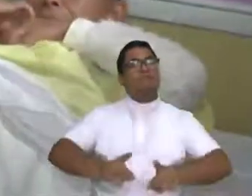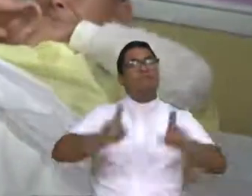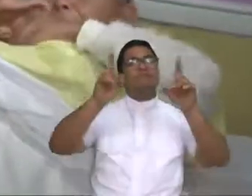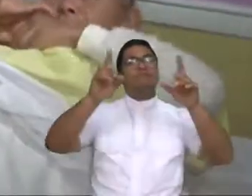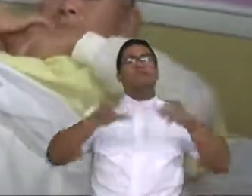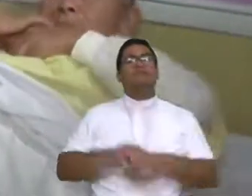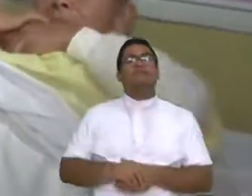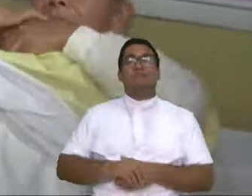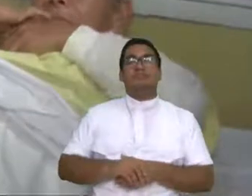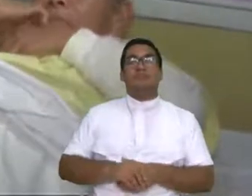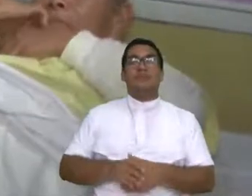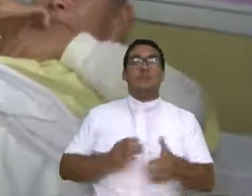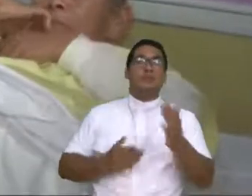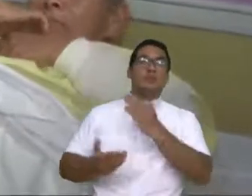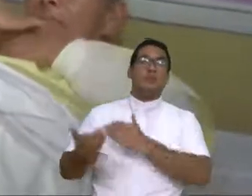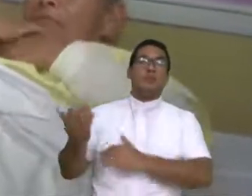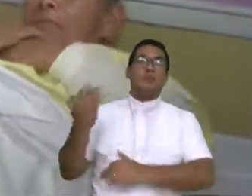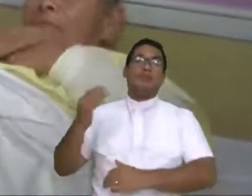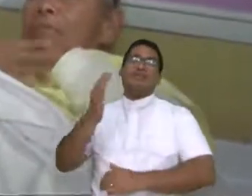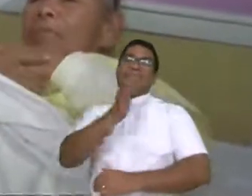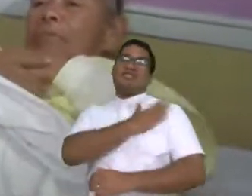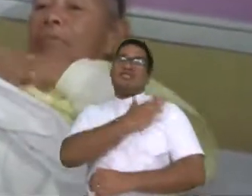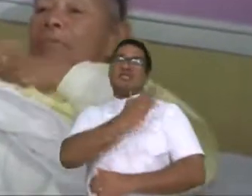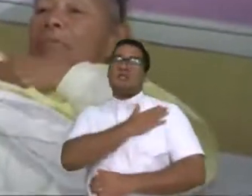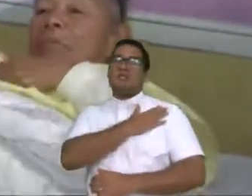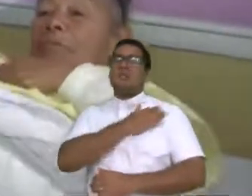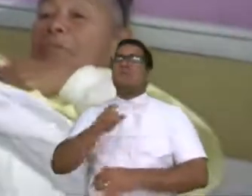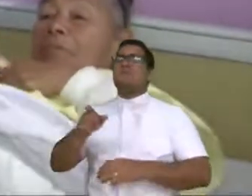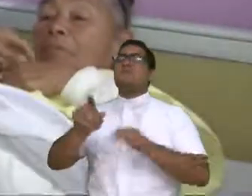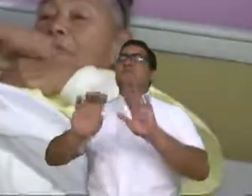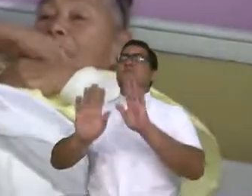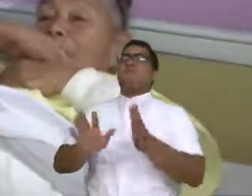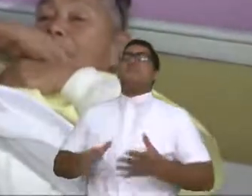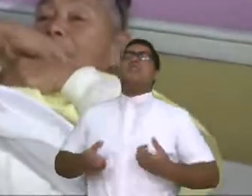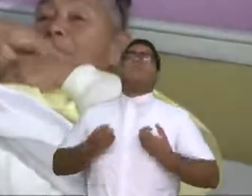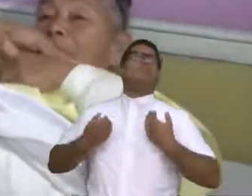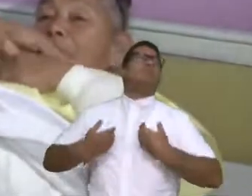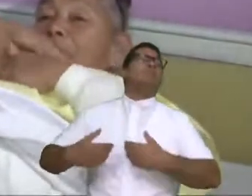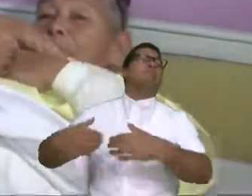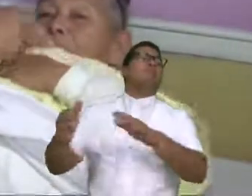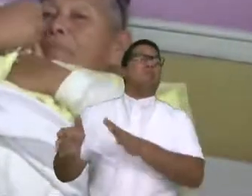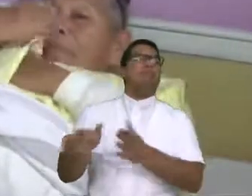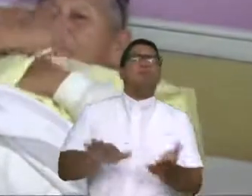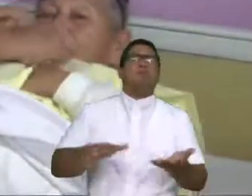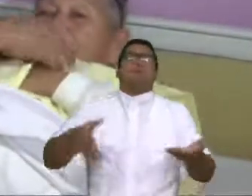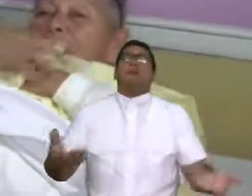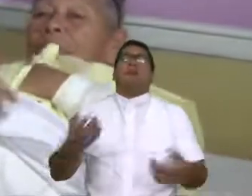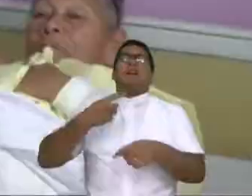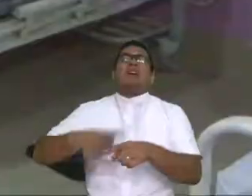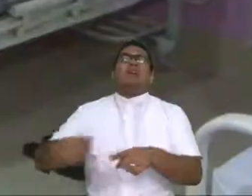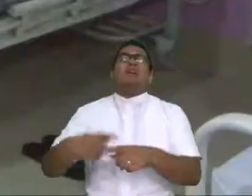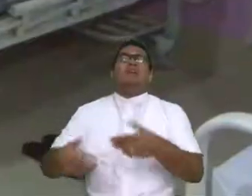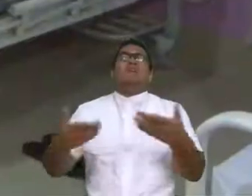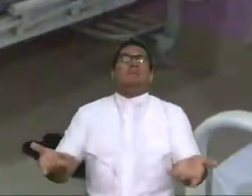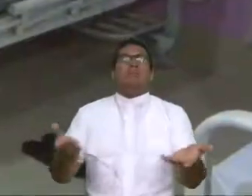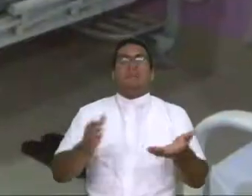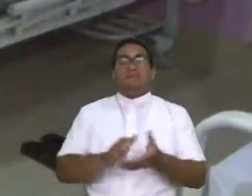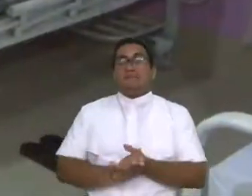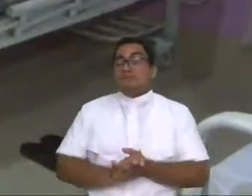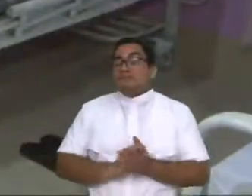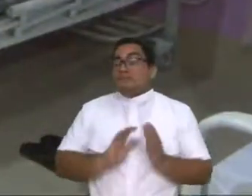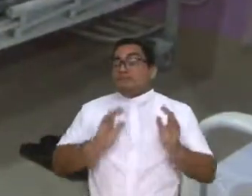Y ahí en esos tiempos el somocismo decía, pues si a todos modos se van a morir, ¿para qué la vamos a atender y vamos a gastar? Y él